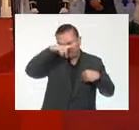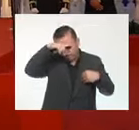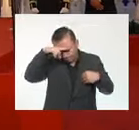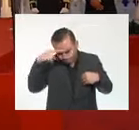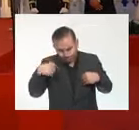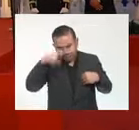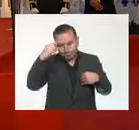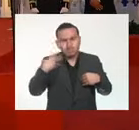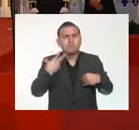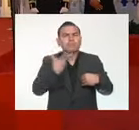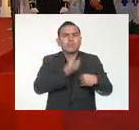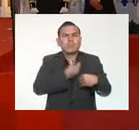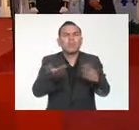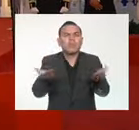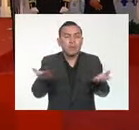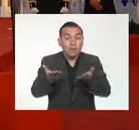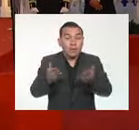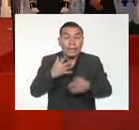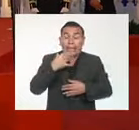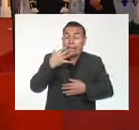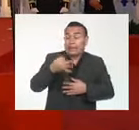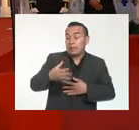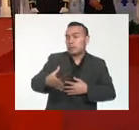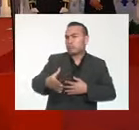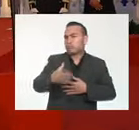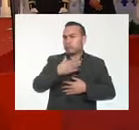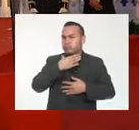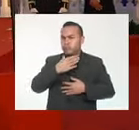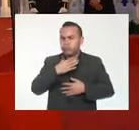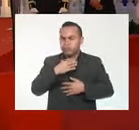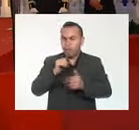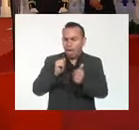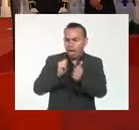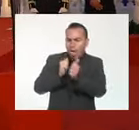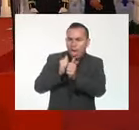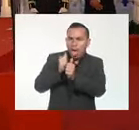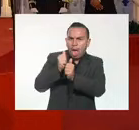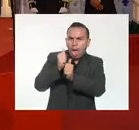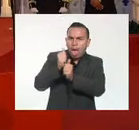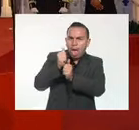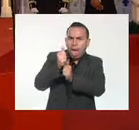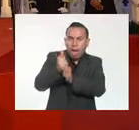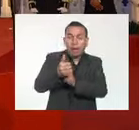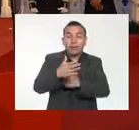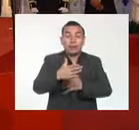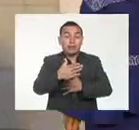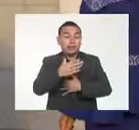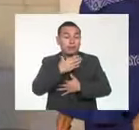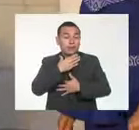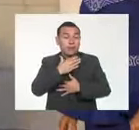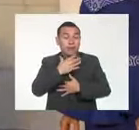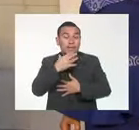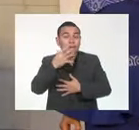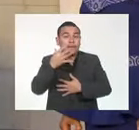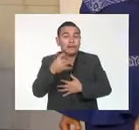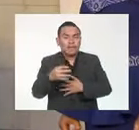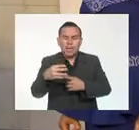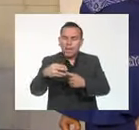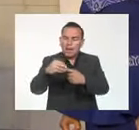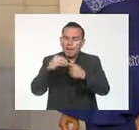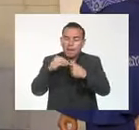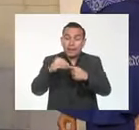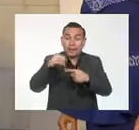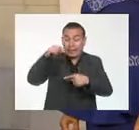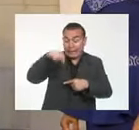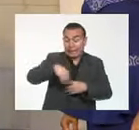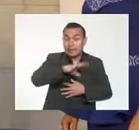asumir. Esto no es fácil lograrlo. Avanzar en este camino nunca lo ha sido. Y especialmente en un país como